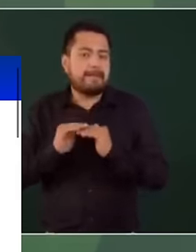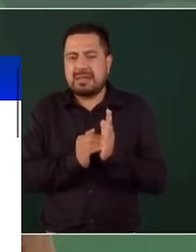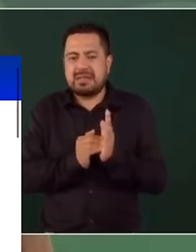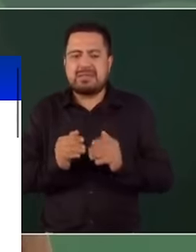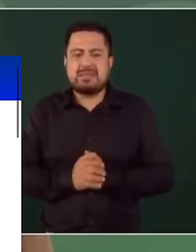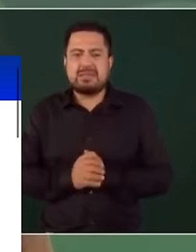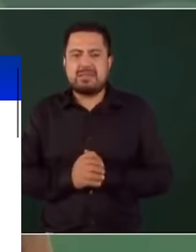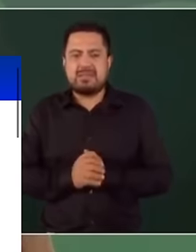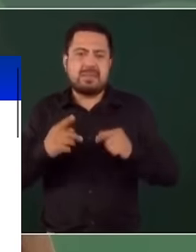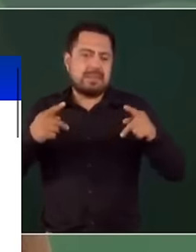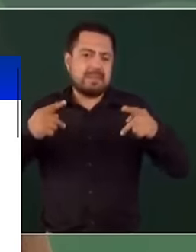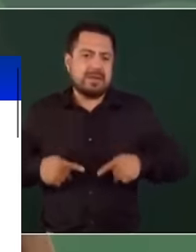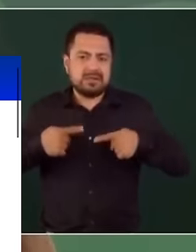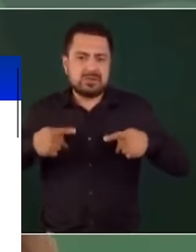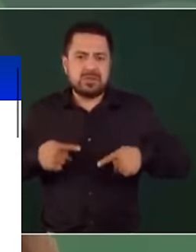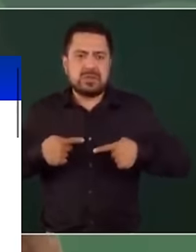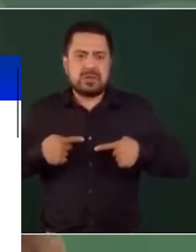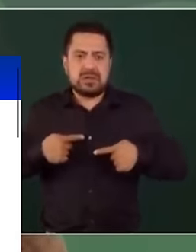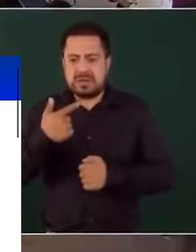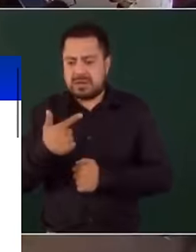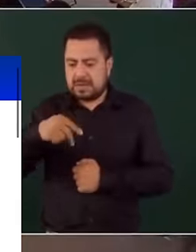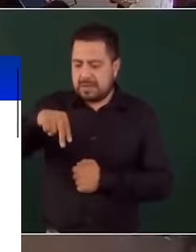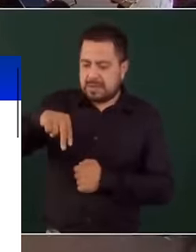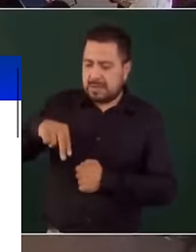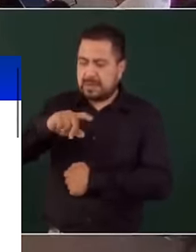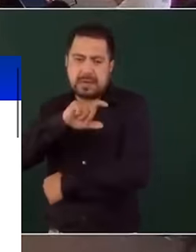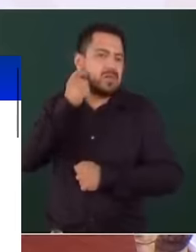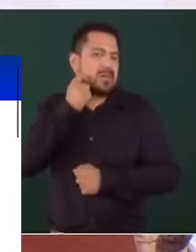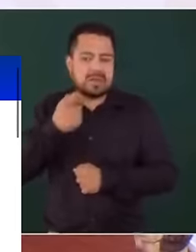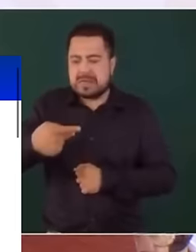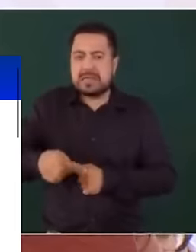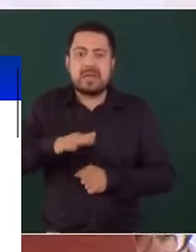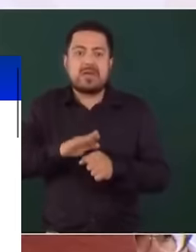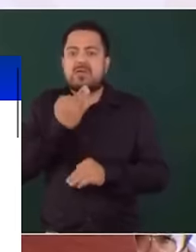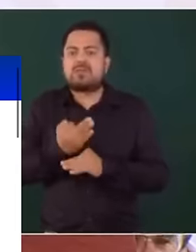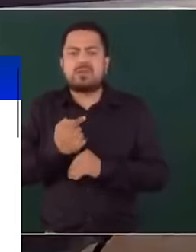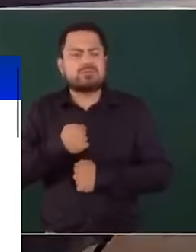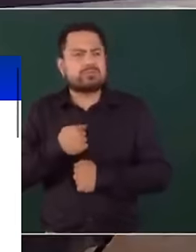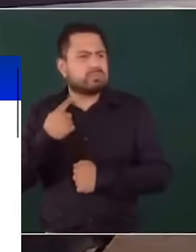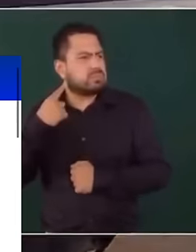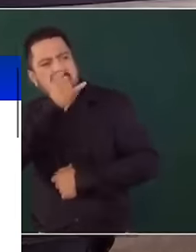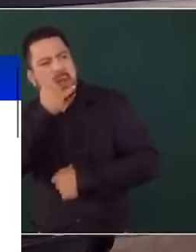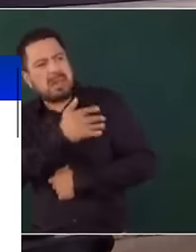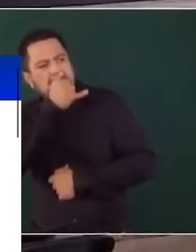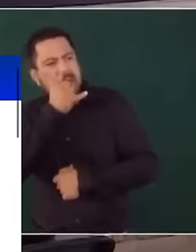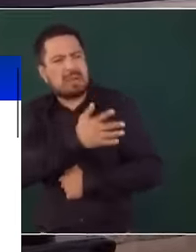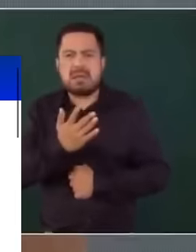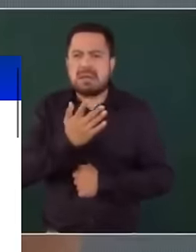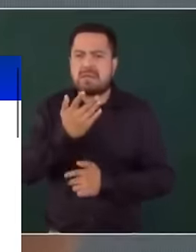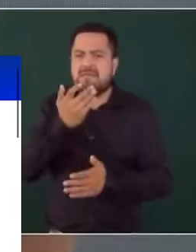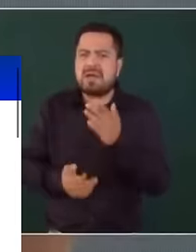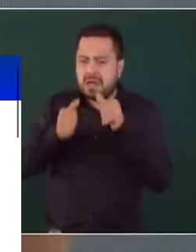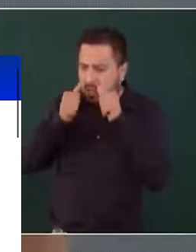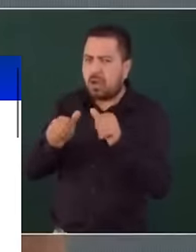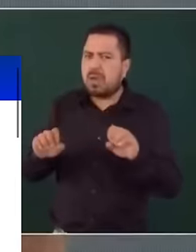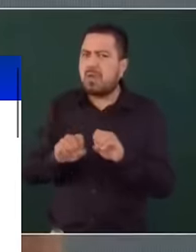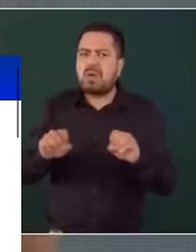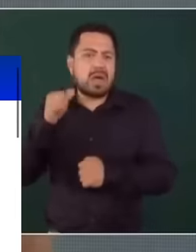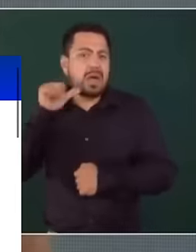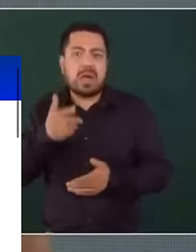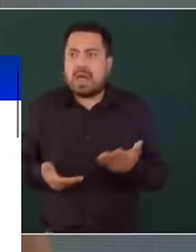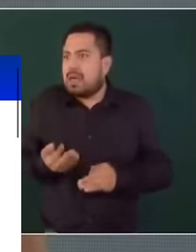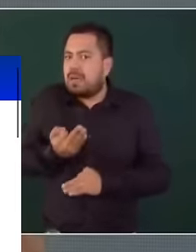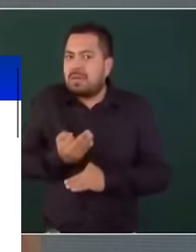10,000 integrantes de la Guardia Nacional. Ahora estaba yo escuchando algunos reclamos. Primero, de que no atendíamos Acapulco. Y